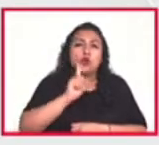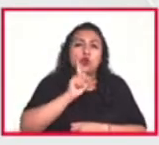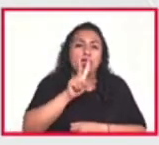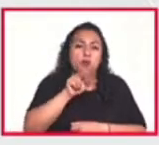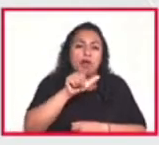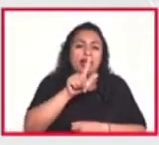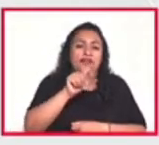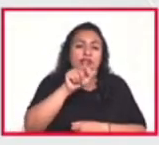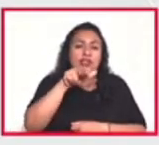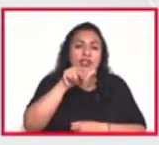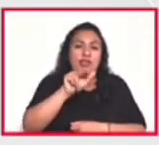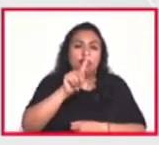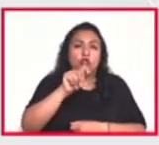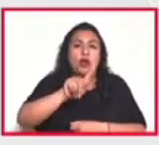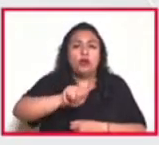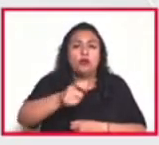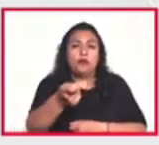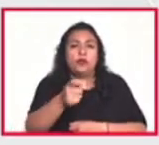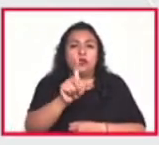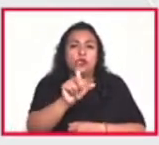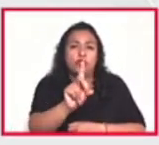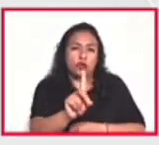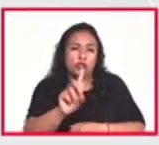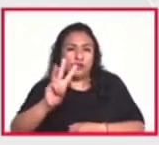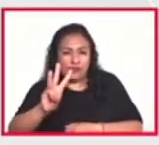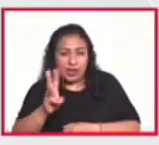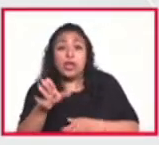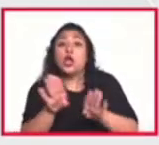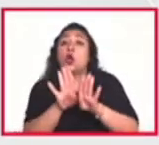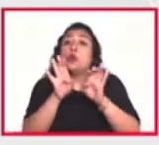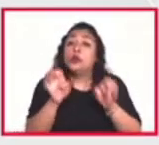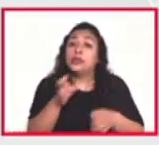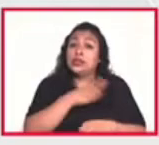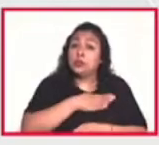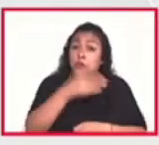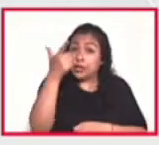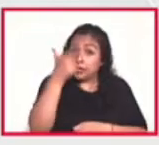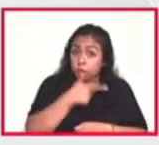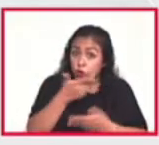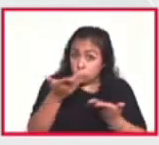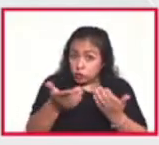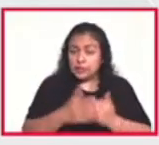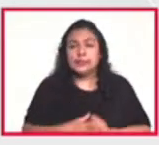Torrado de nuestro canal Aliado Deutsche Welle. Valentina, ¿cómo estás? Muy buenas noches.